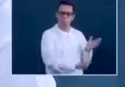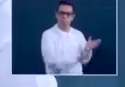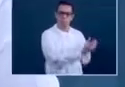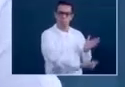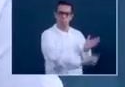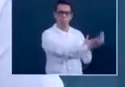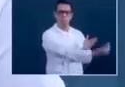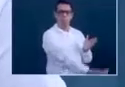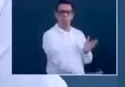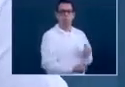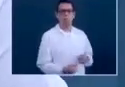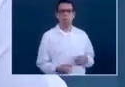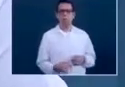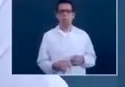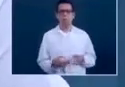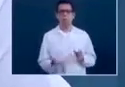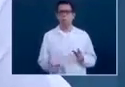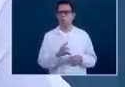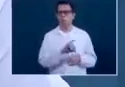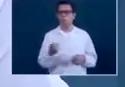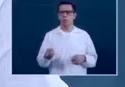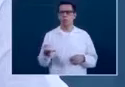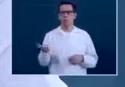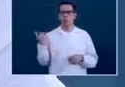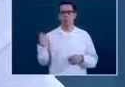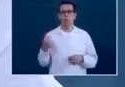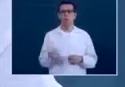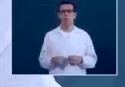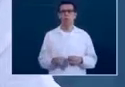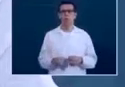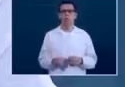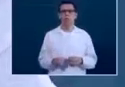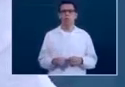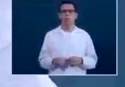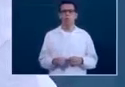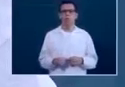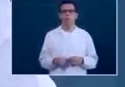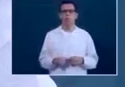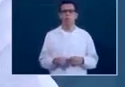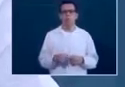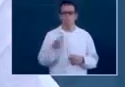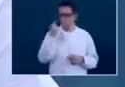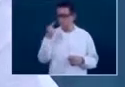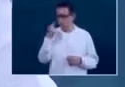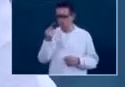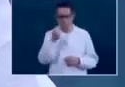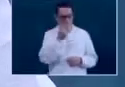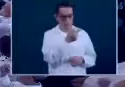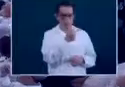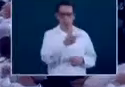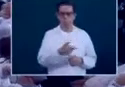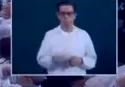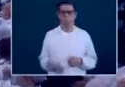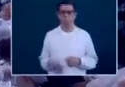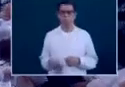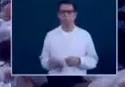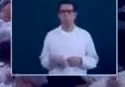de los que eran espiados, ya se abrieron los expedientes.